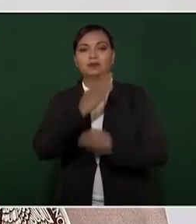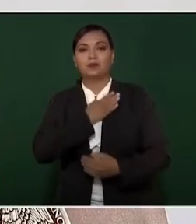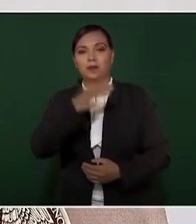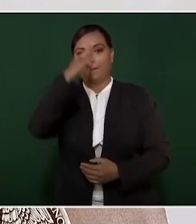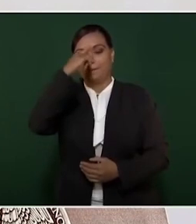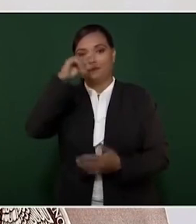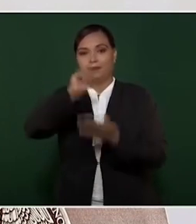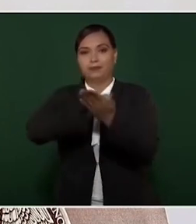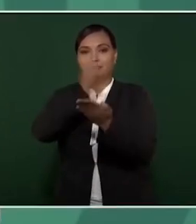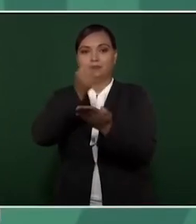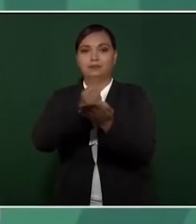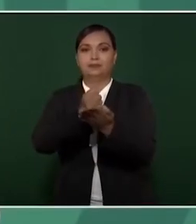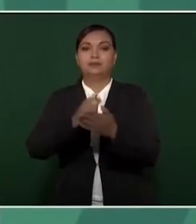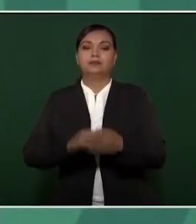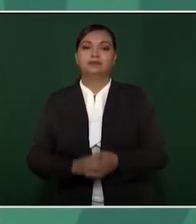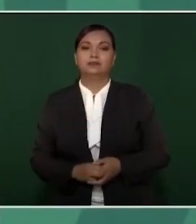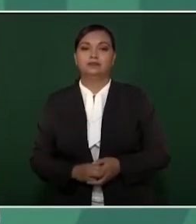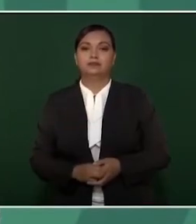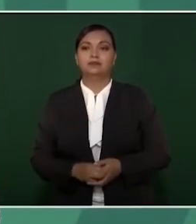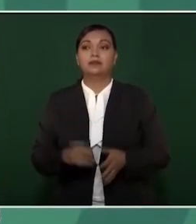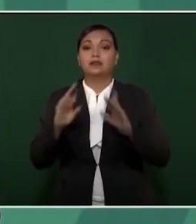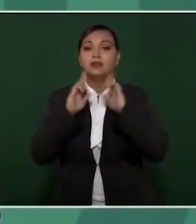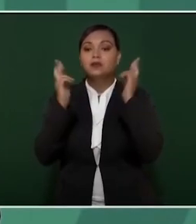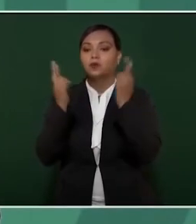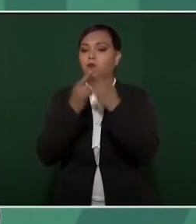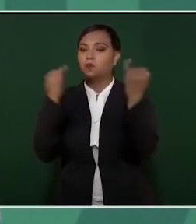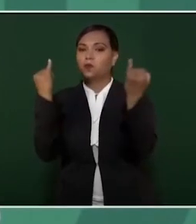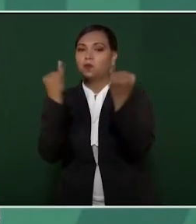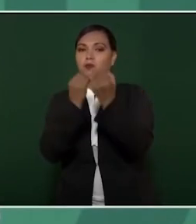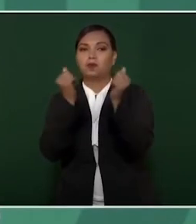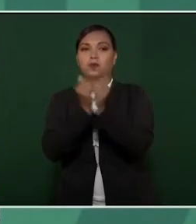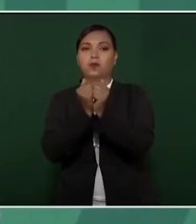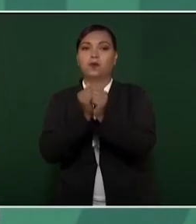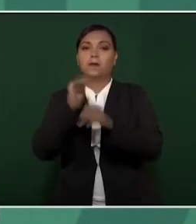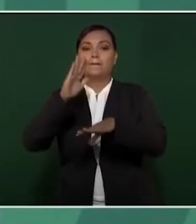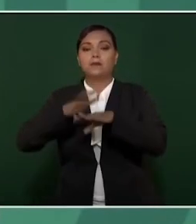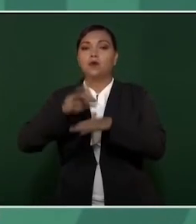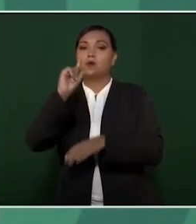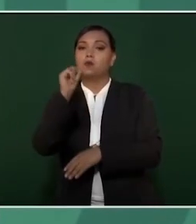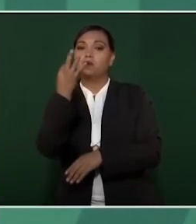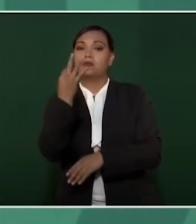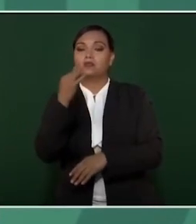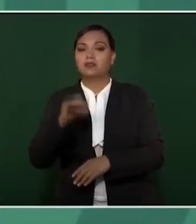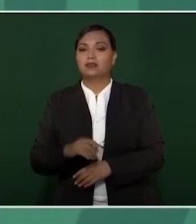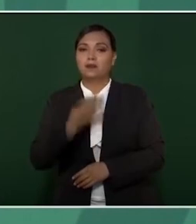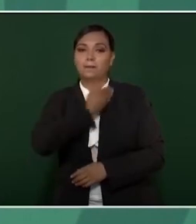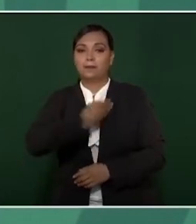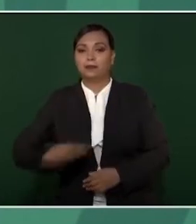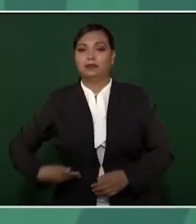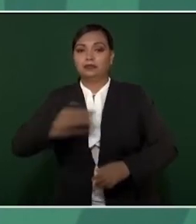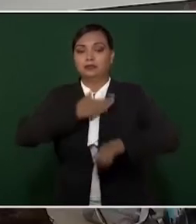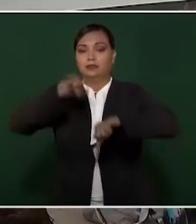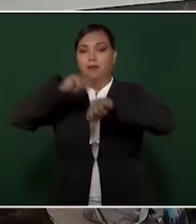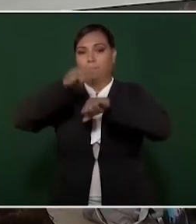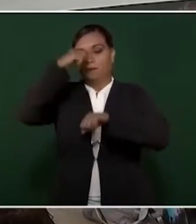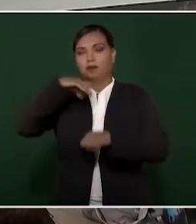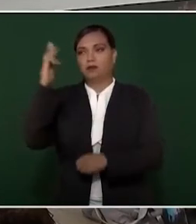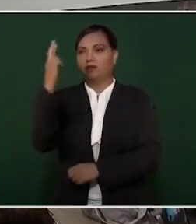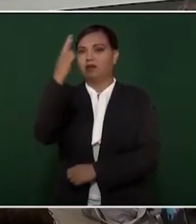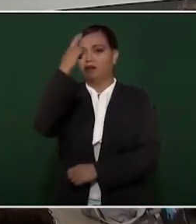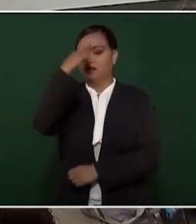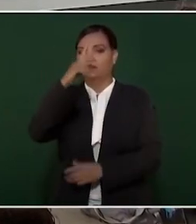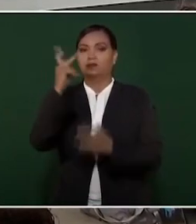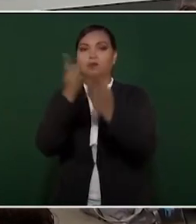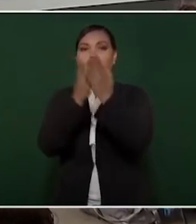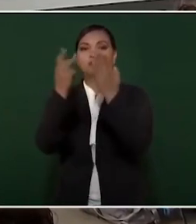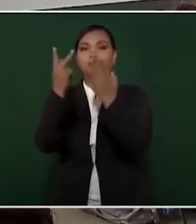para Tamaulipas. Me he reunido también con las y los 43 presidentes municipales para acordar proyectos